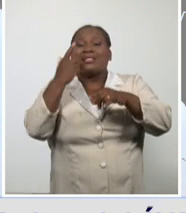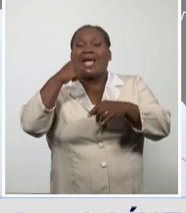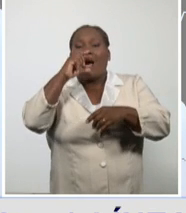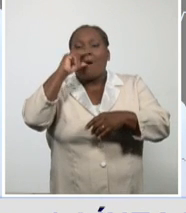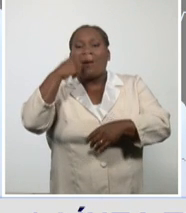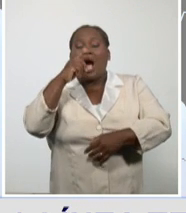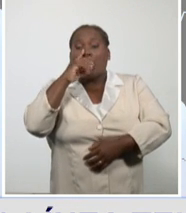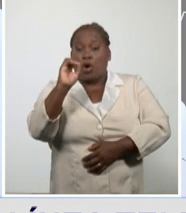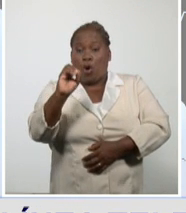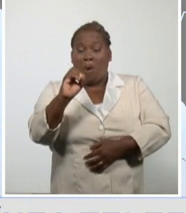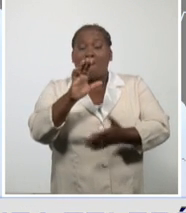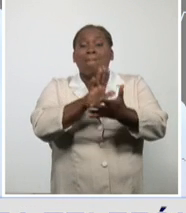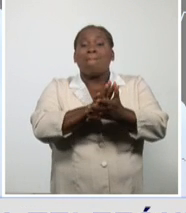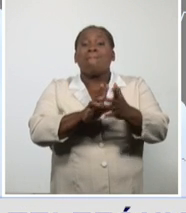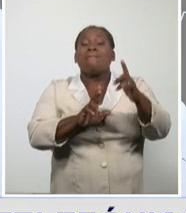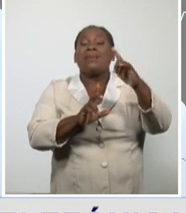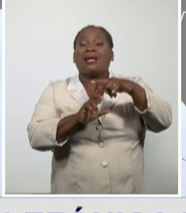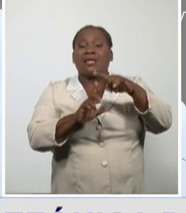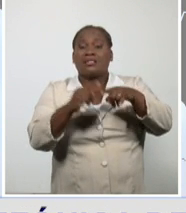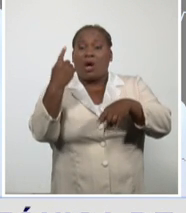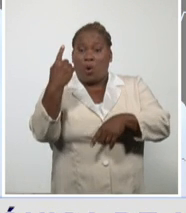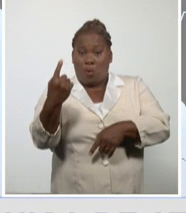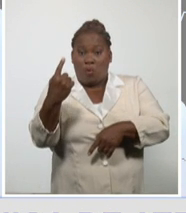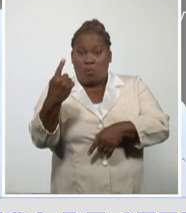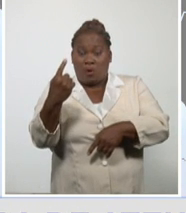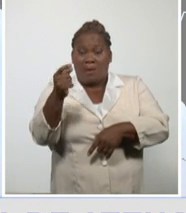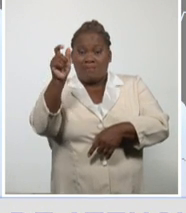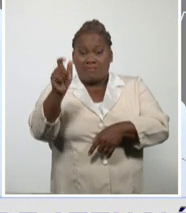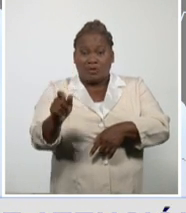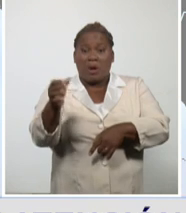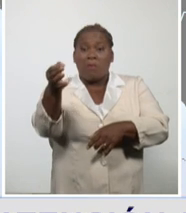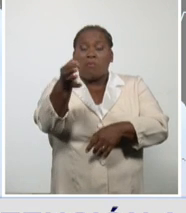de Matanzas se confirma un caso del municipio